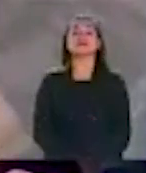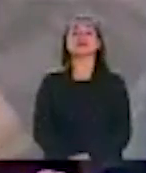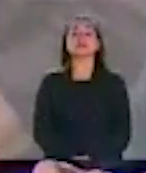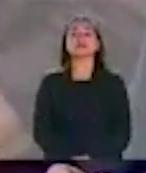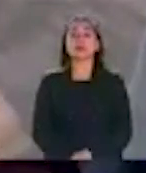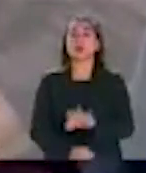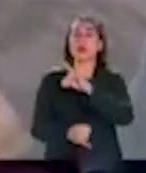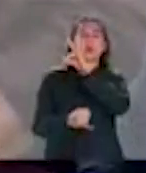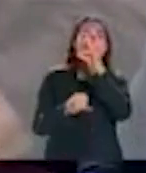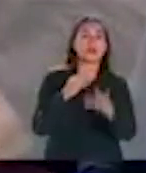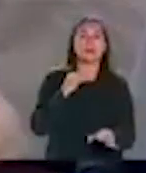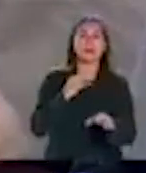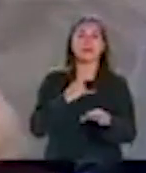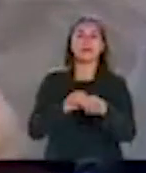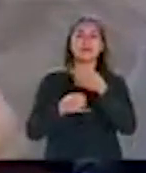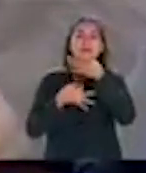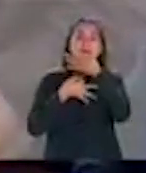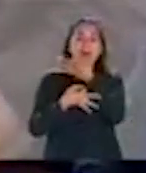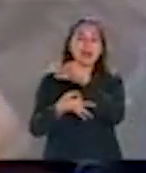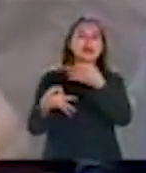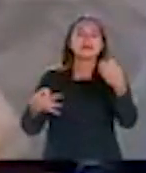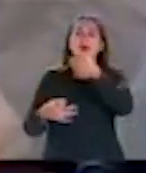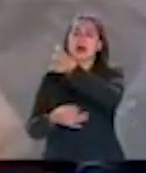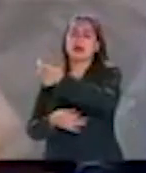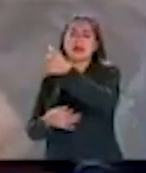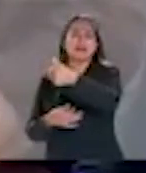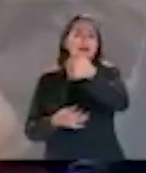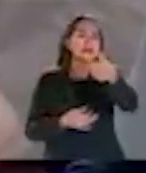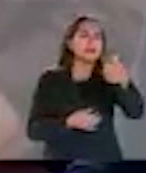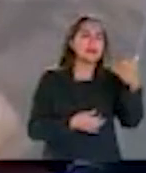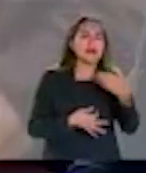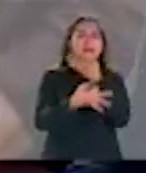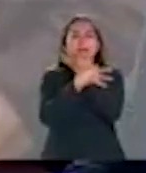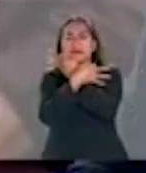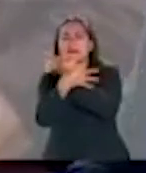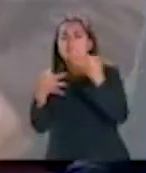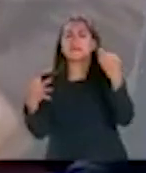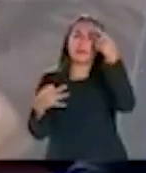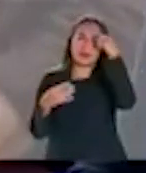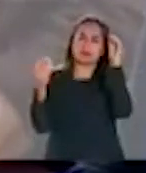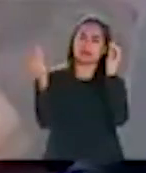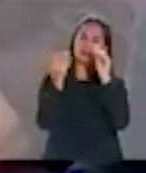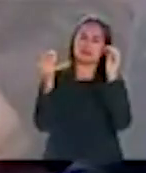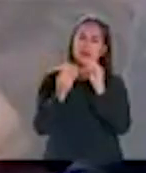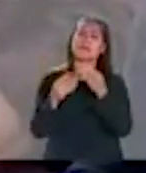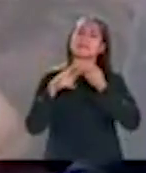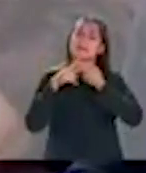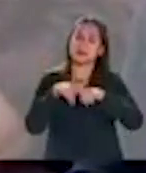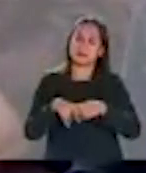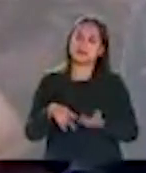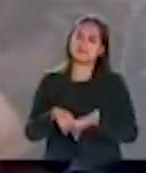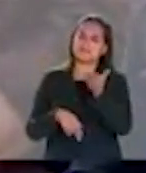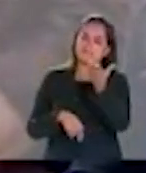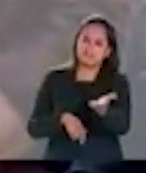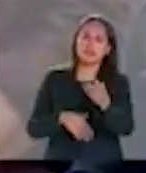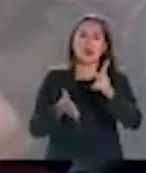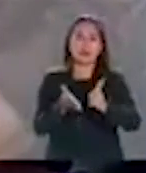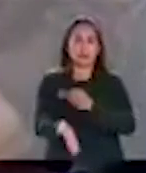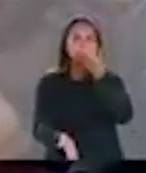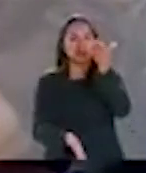precisamente sus últimas declaraciones del debate presidencial comienza de nuevo ricardo anaya